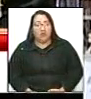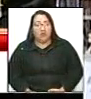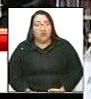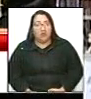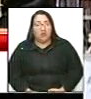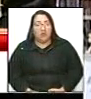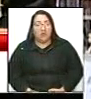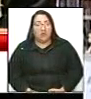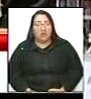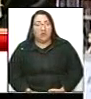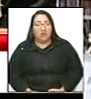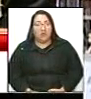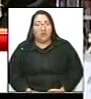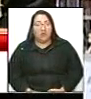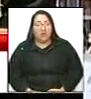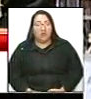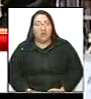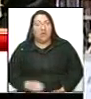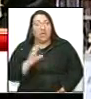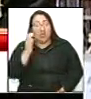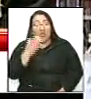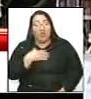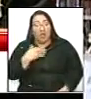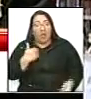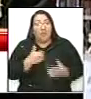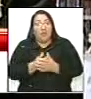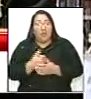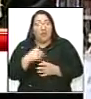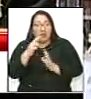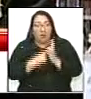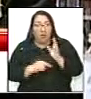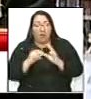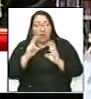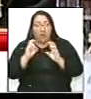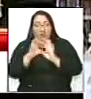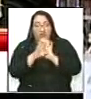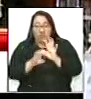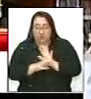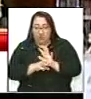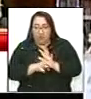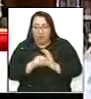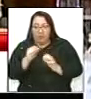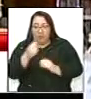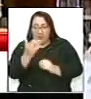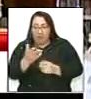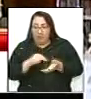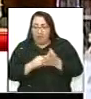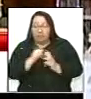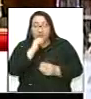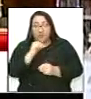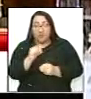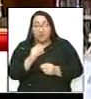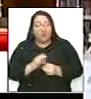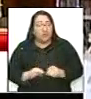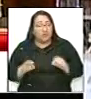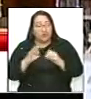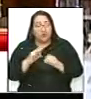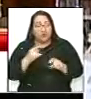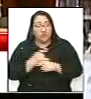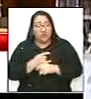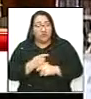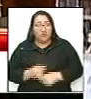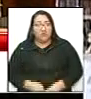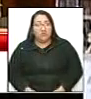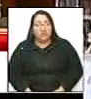un contexto de apego al reglamento, pero también de apego a nuestra función constitucional, y existiendo faltas que atentan contra